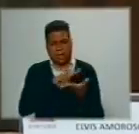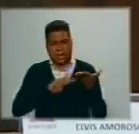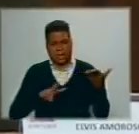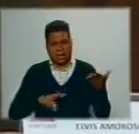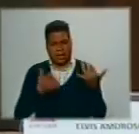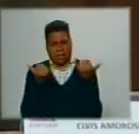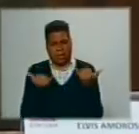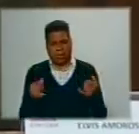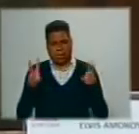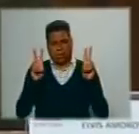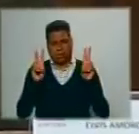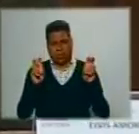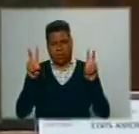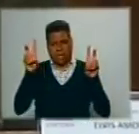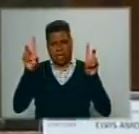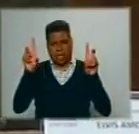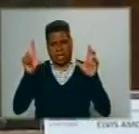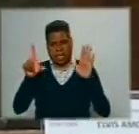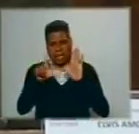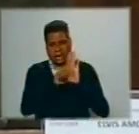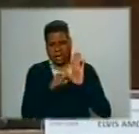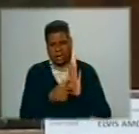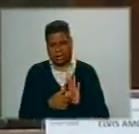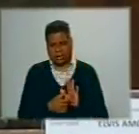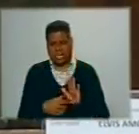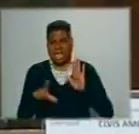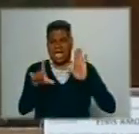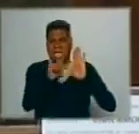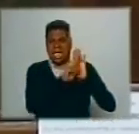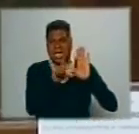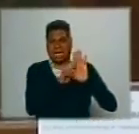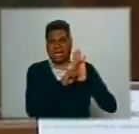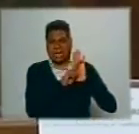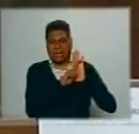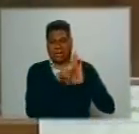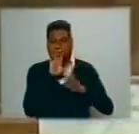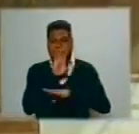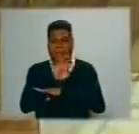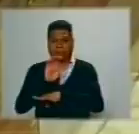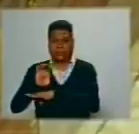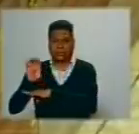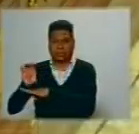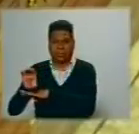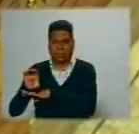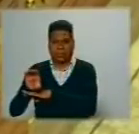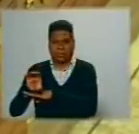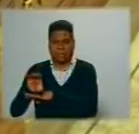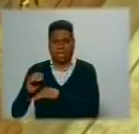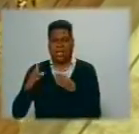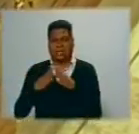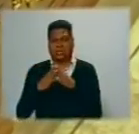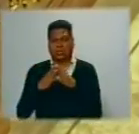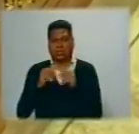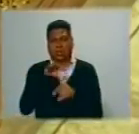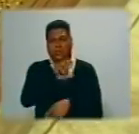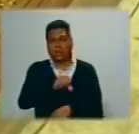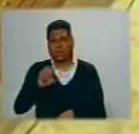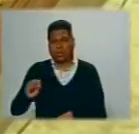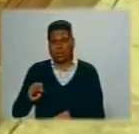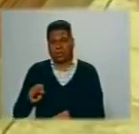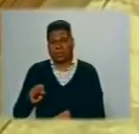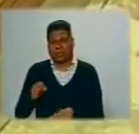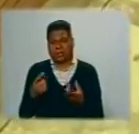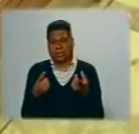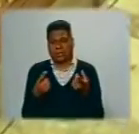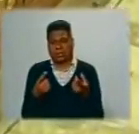ley. Ley constitucional para la protección en el acceso a los bienes y servicios. Es todo, presidente.